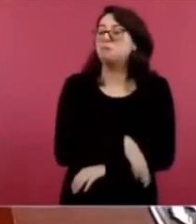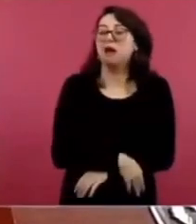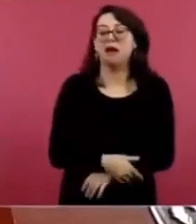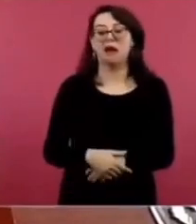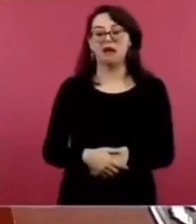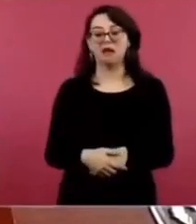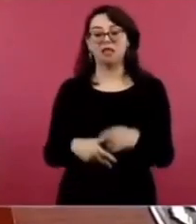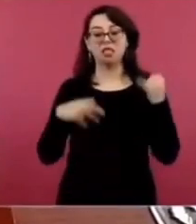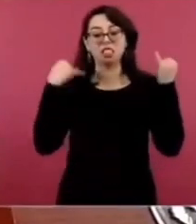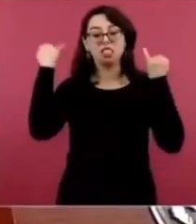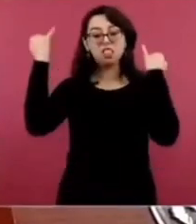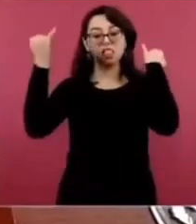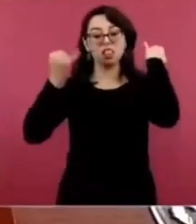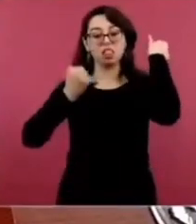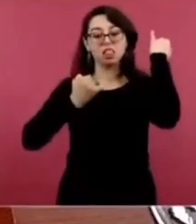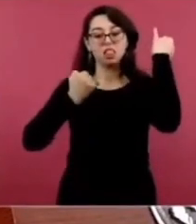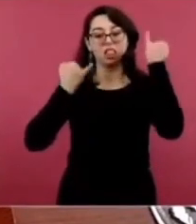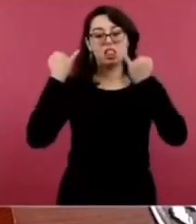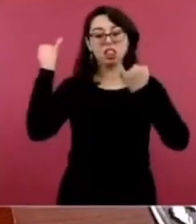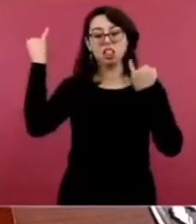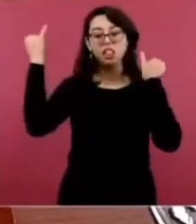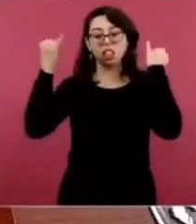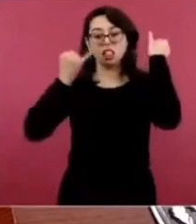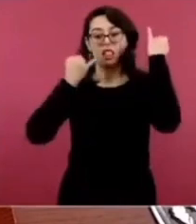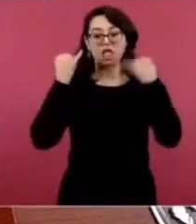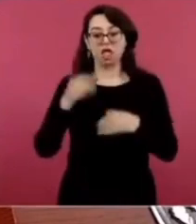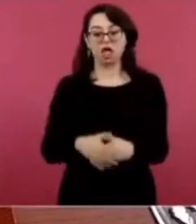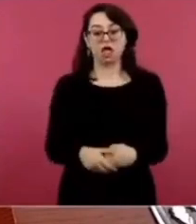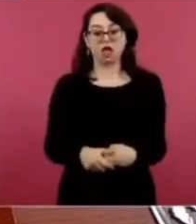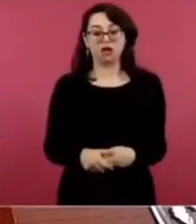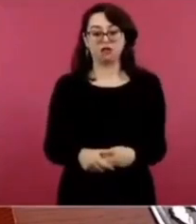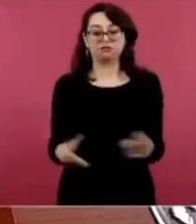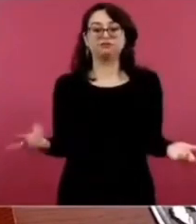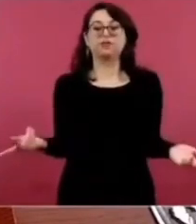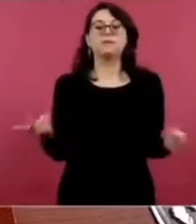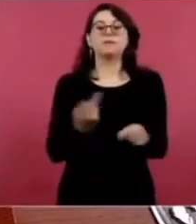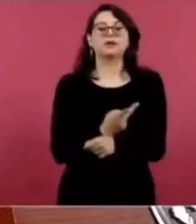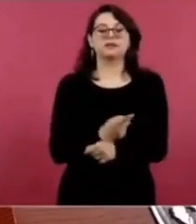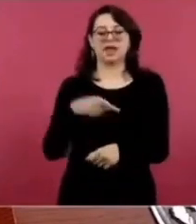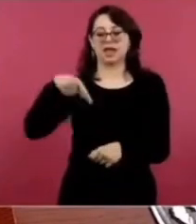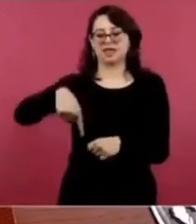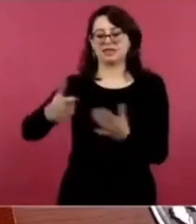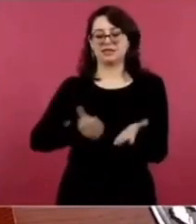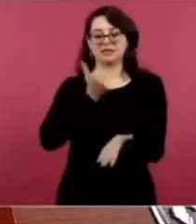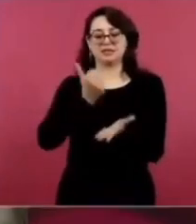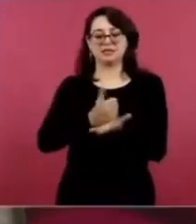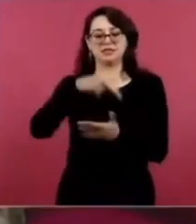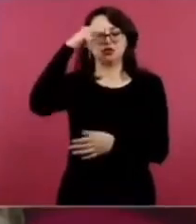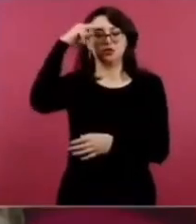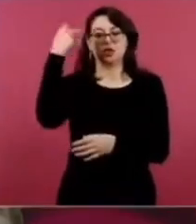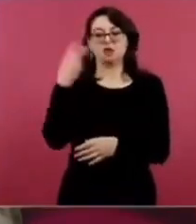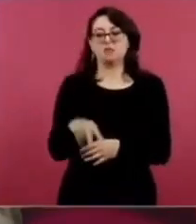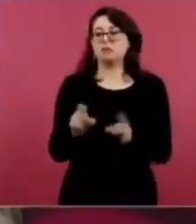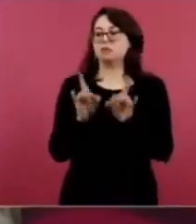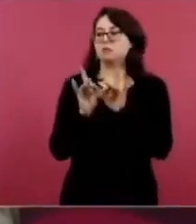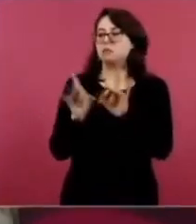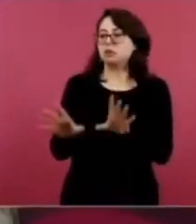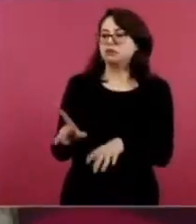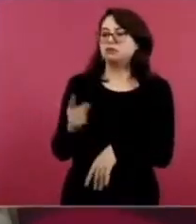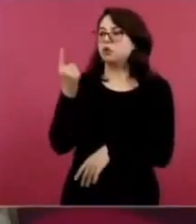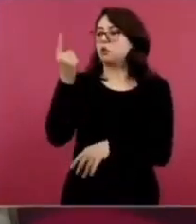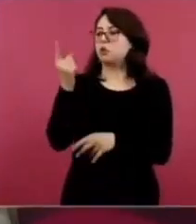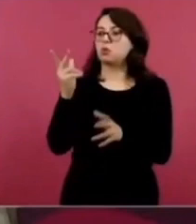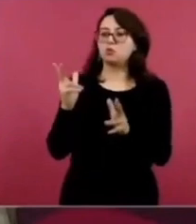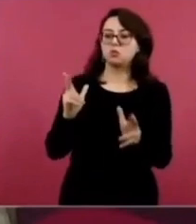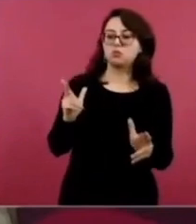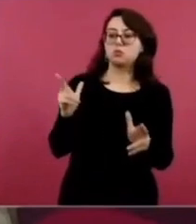número de medios de información. Entonces, un delito aquí se difundía a nivel